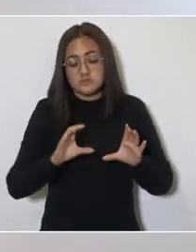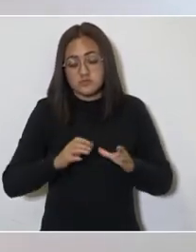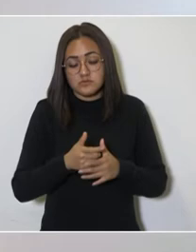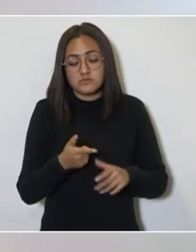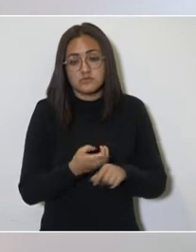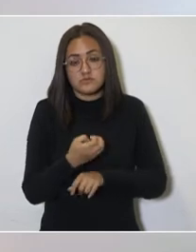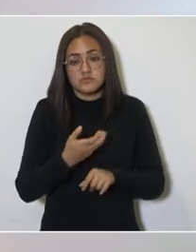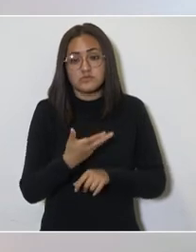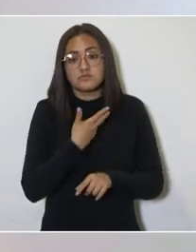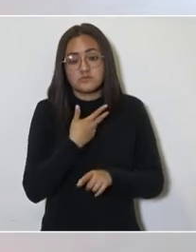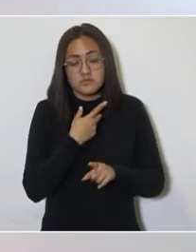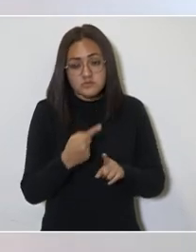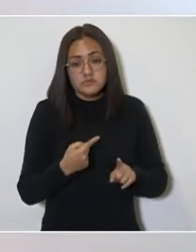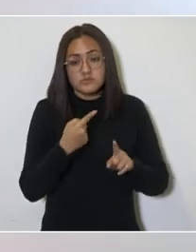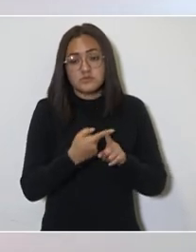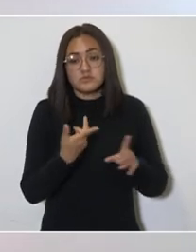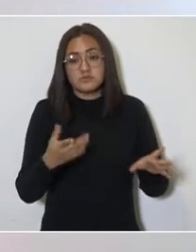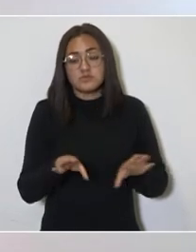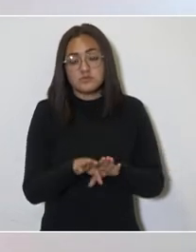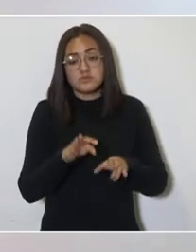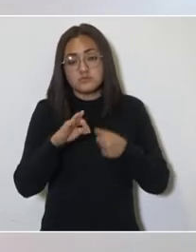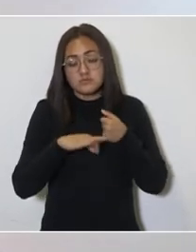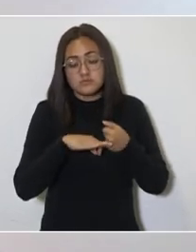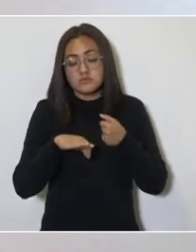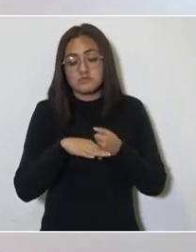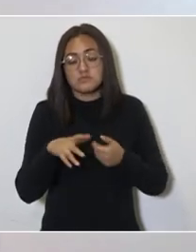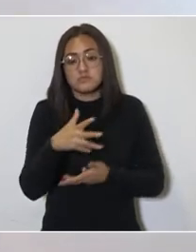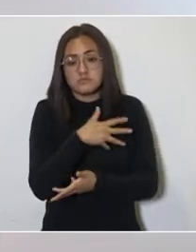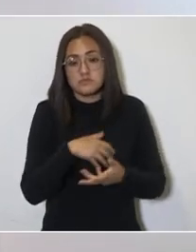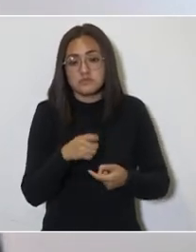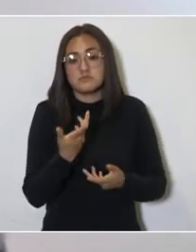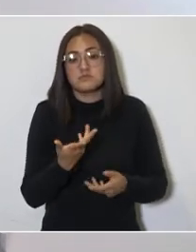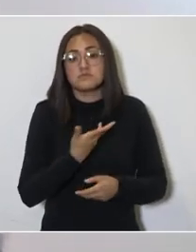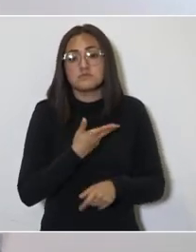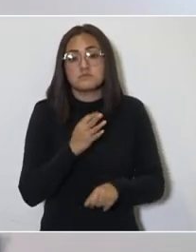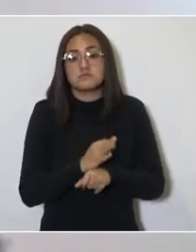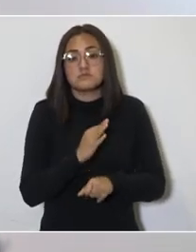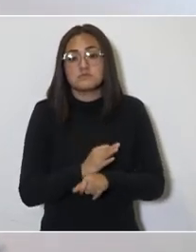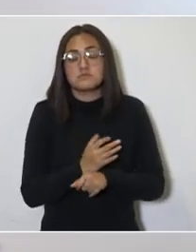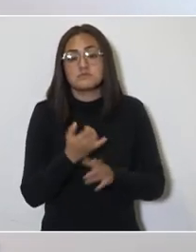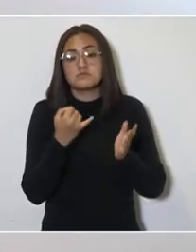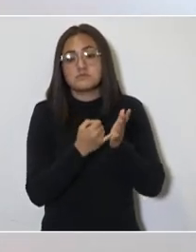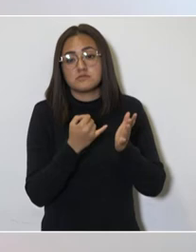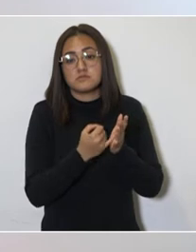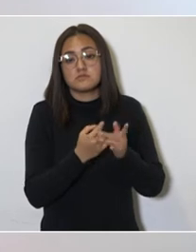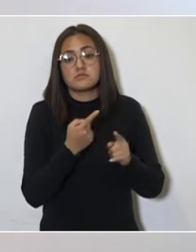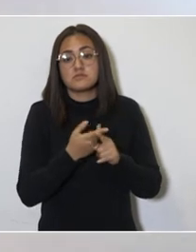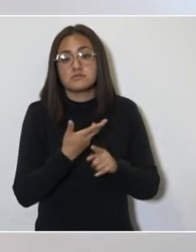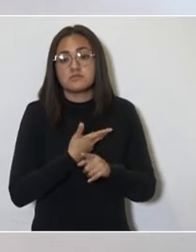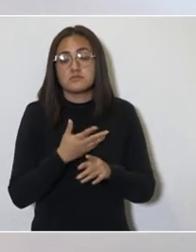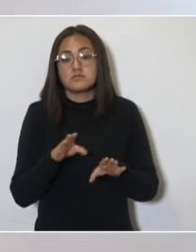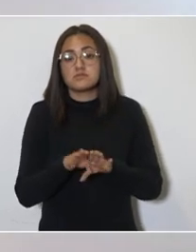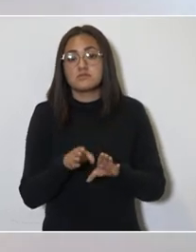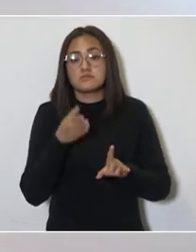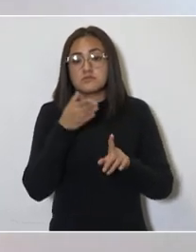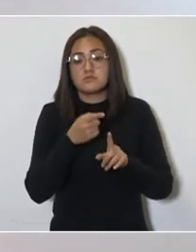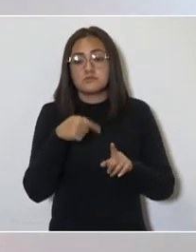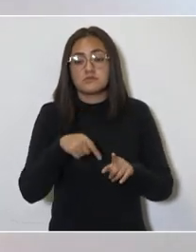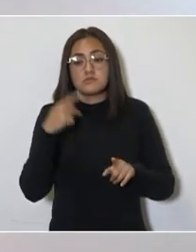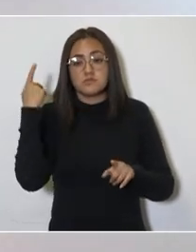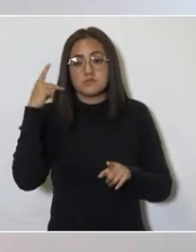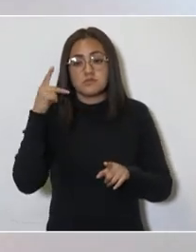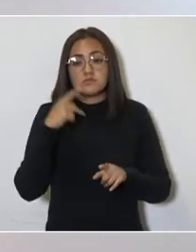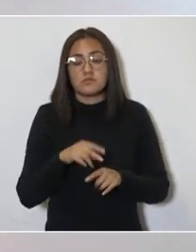federativa también hacemos constantemente esfuerzos recaudatorios y tenemos impuestos que corresponden netamente a la entidad